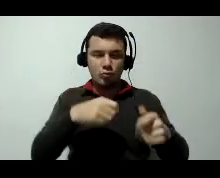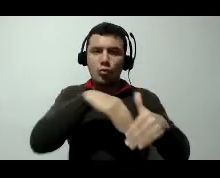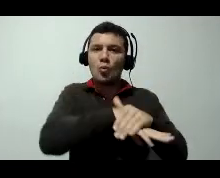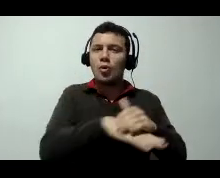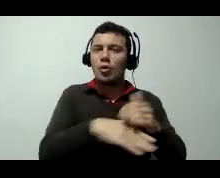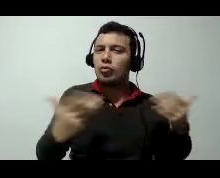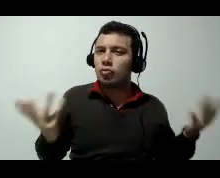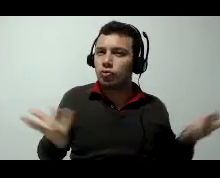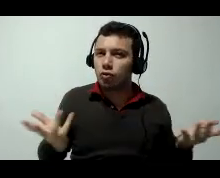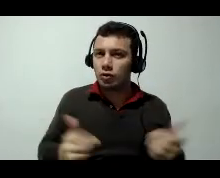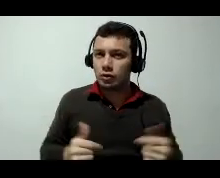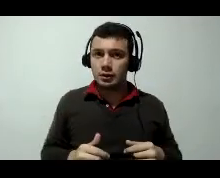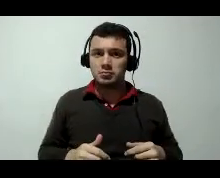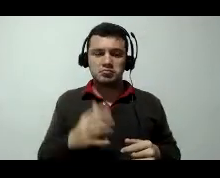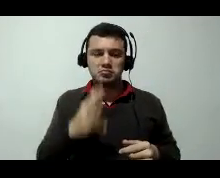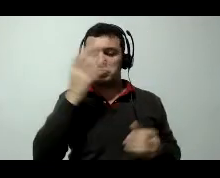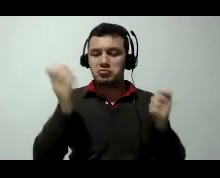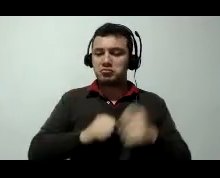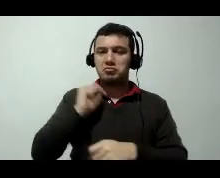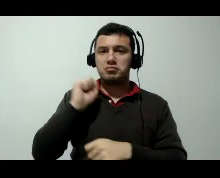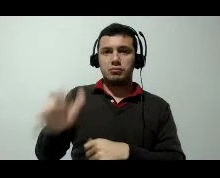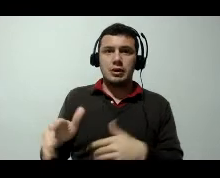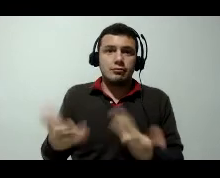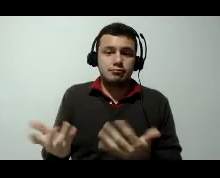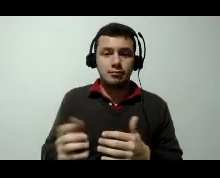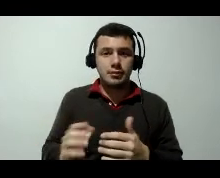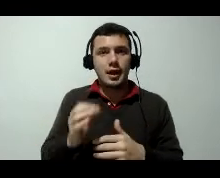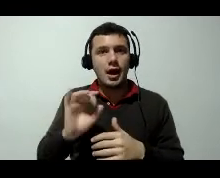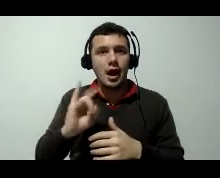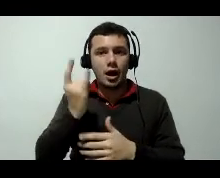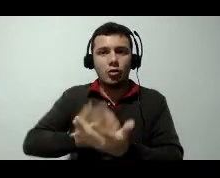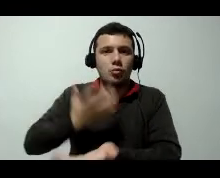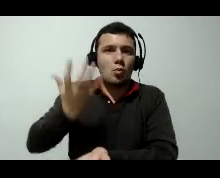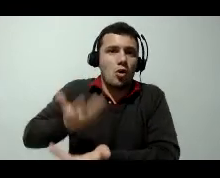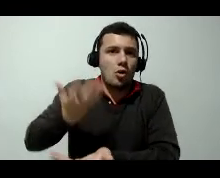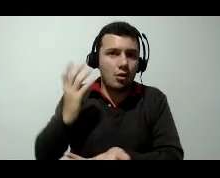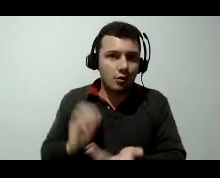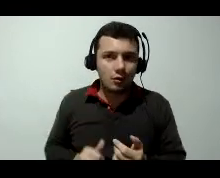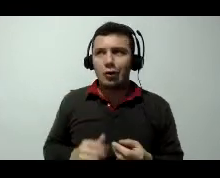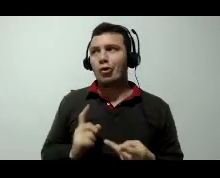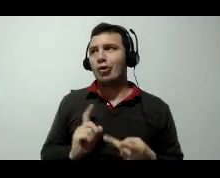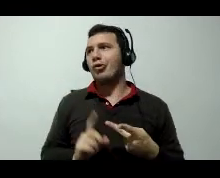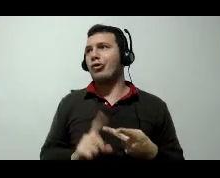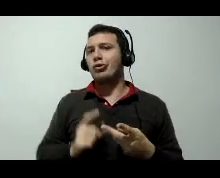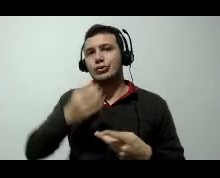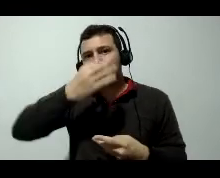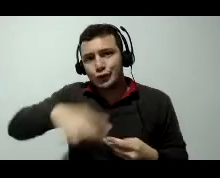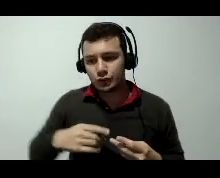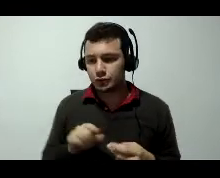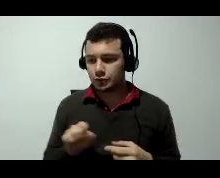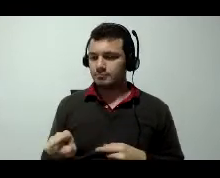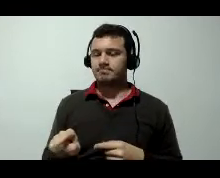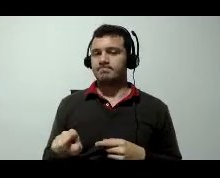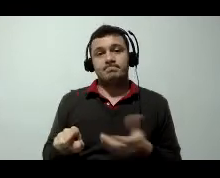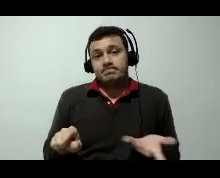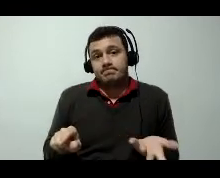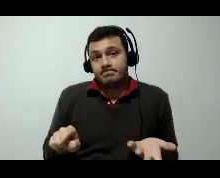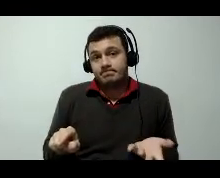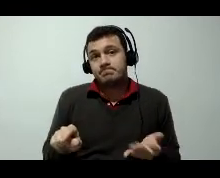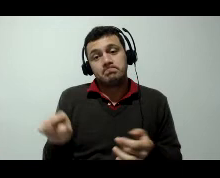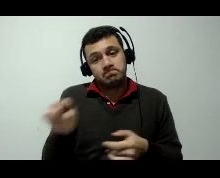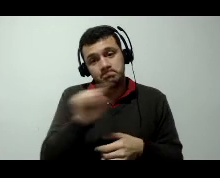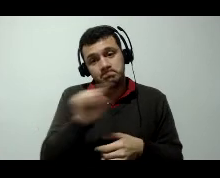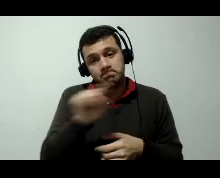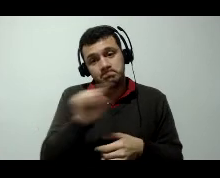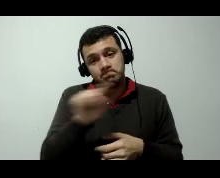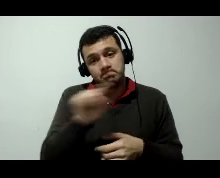de protección personal si se me contaminó con fluidos, si lo tengo visiblemente sucio, entonces para que por favor lo tengan en cuenta.